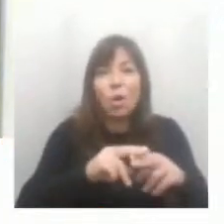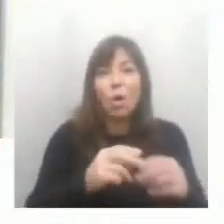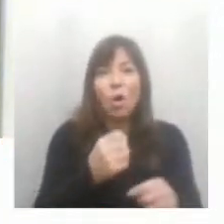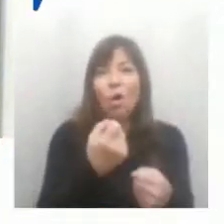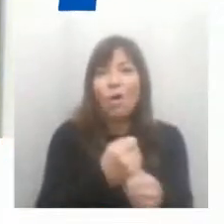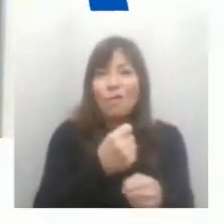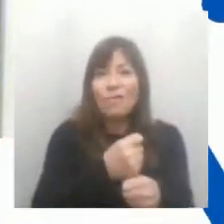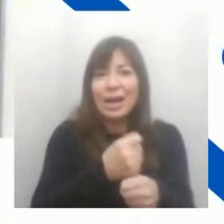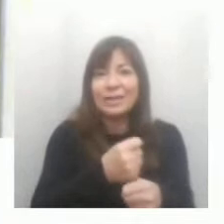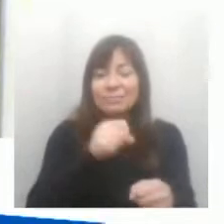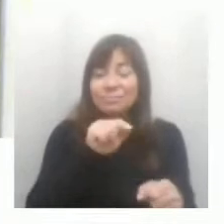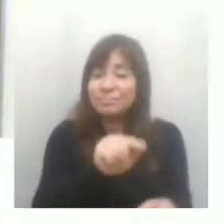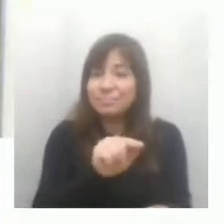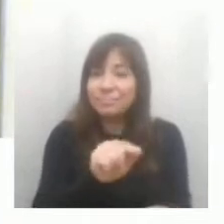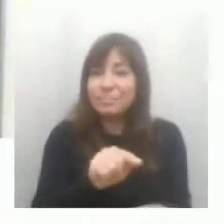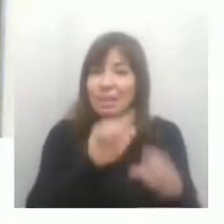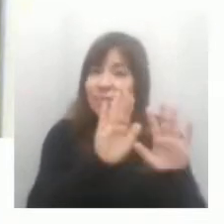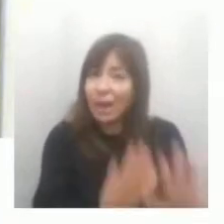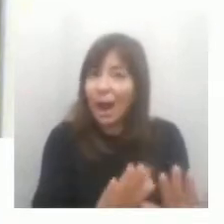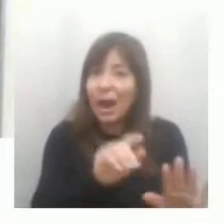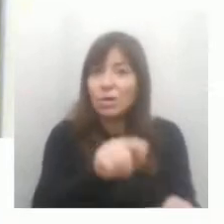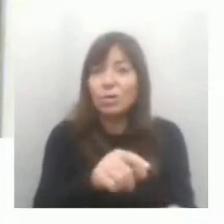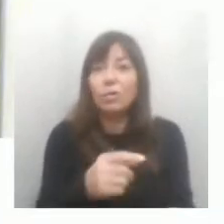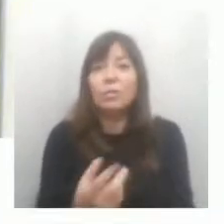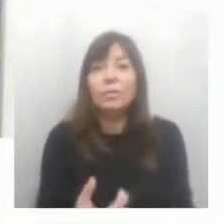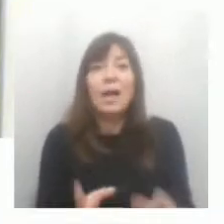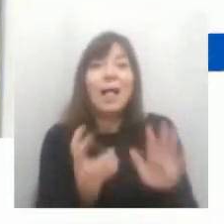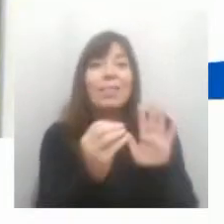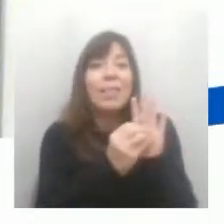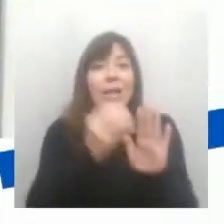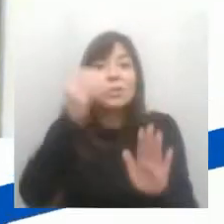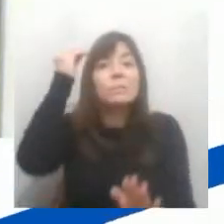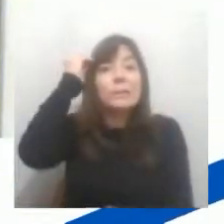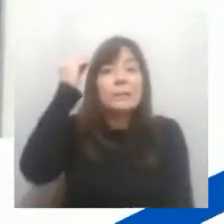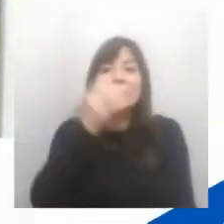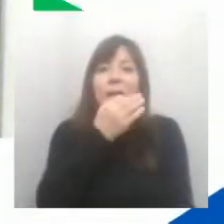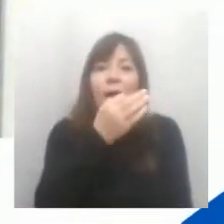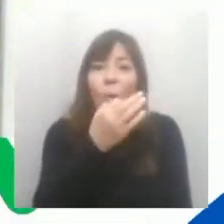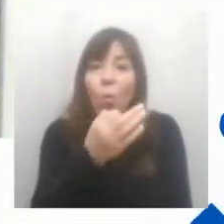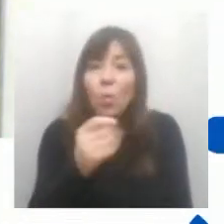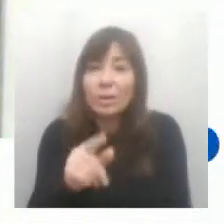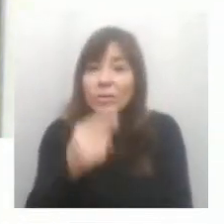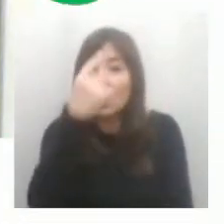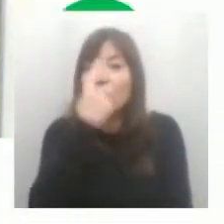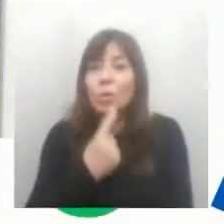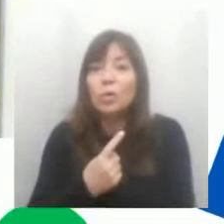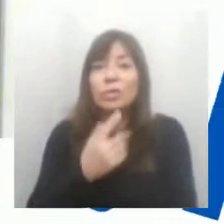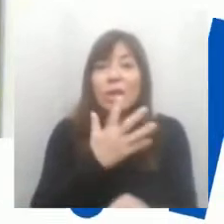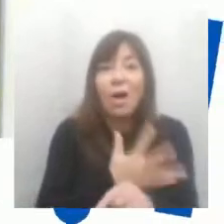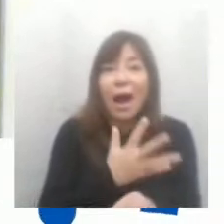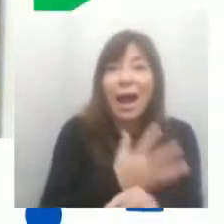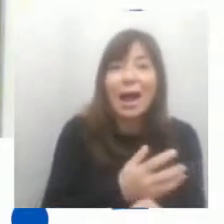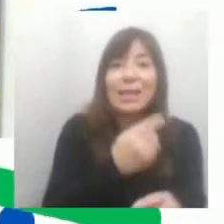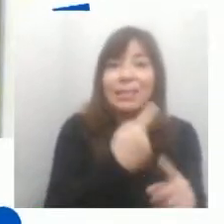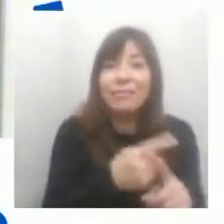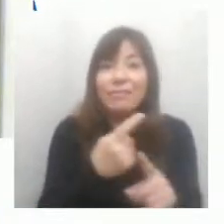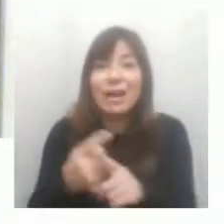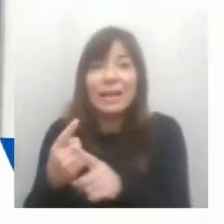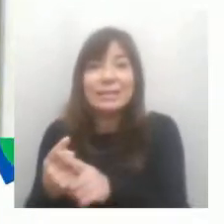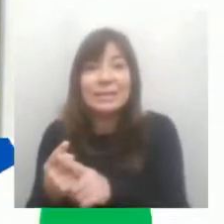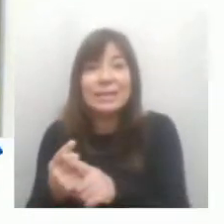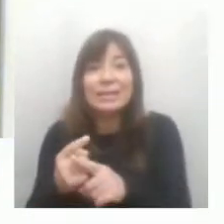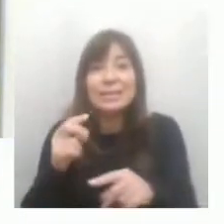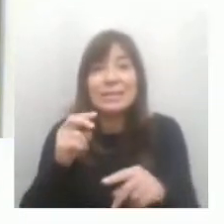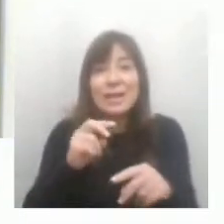De hecho, como dato, como curiosidad, les cuento que en el museo existen muchas obras de arte